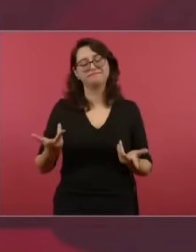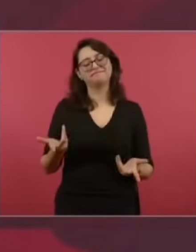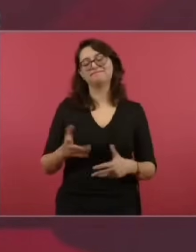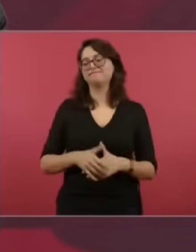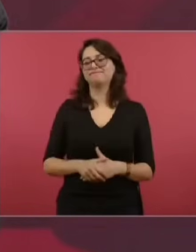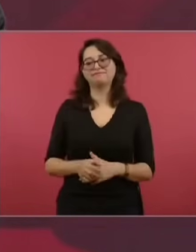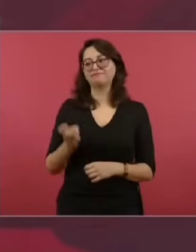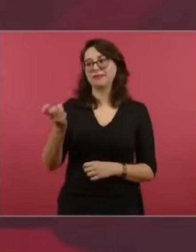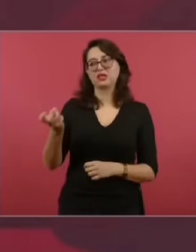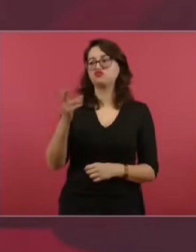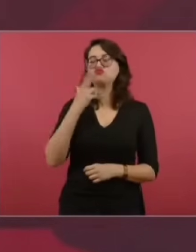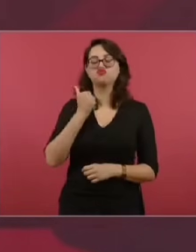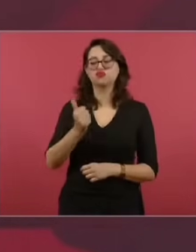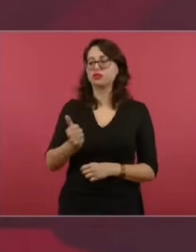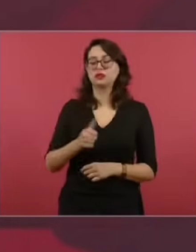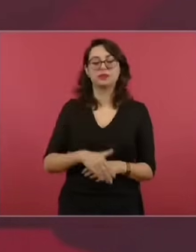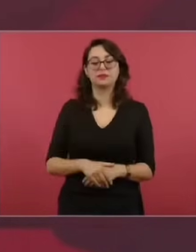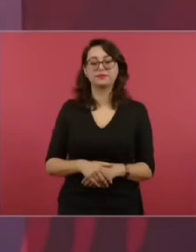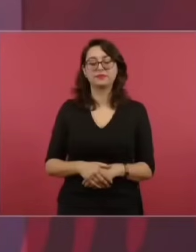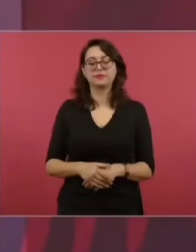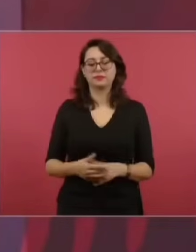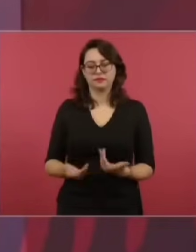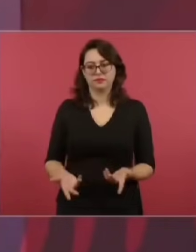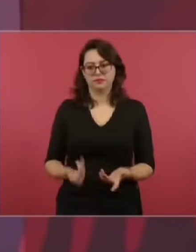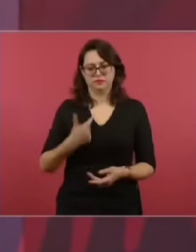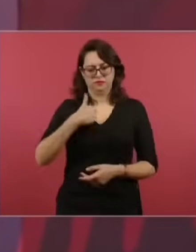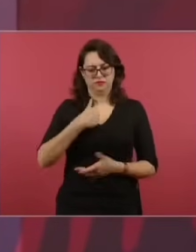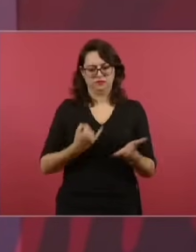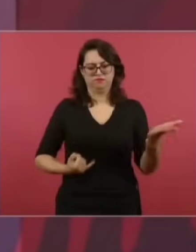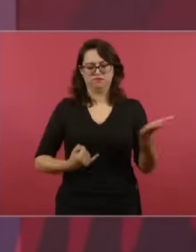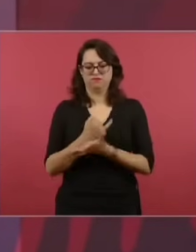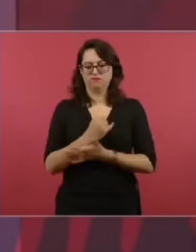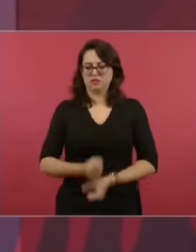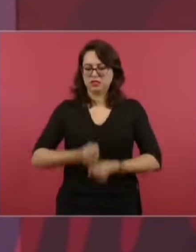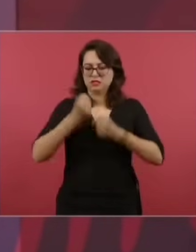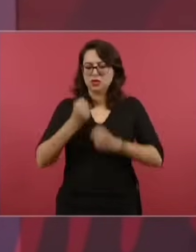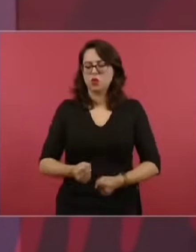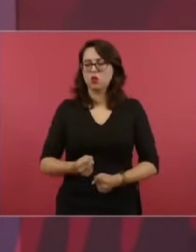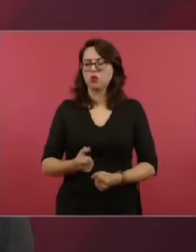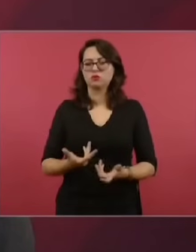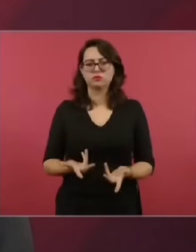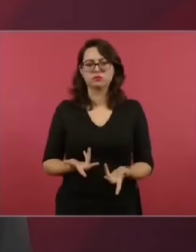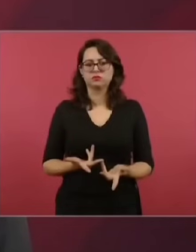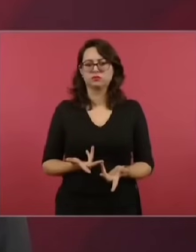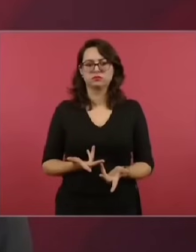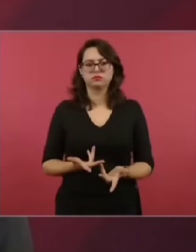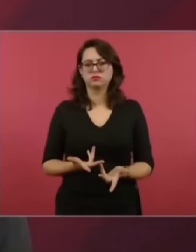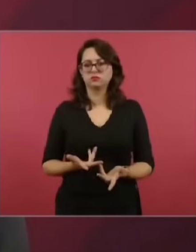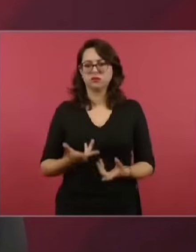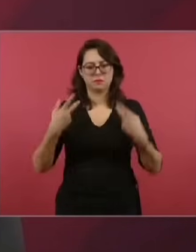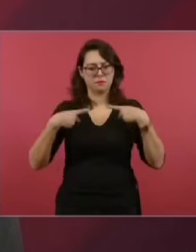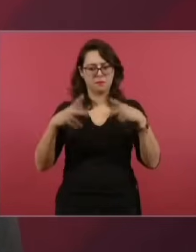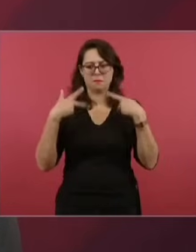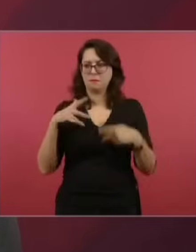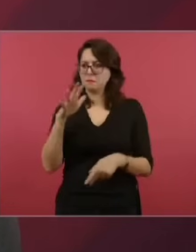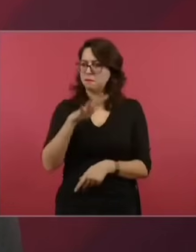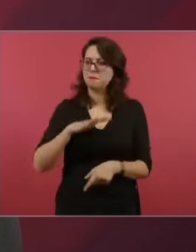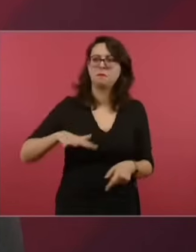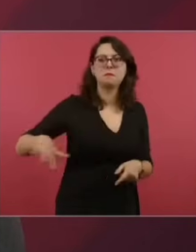no zigzaguear, uno debe estar siempre con el pueblo,